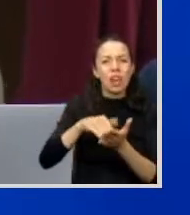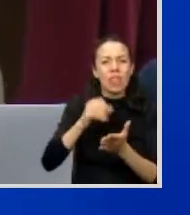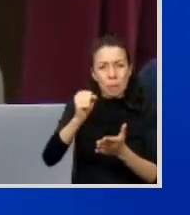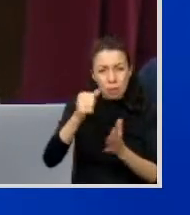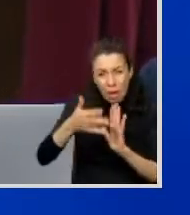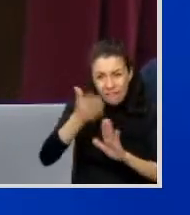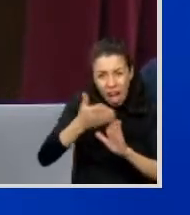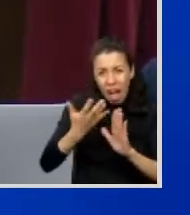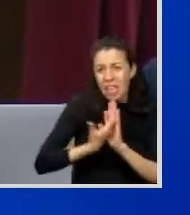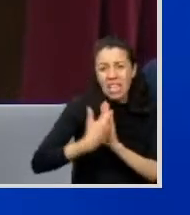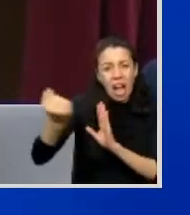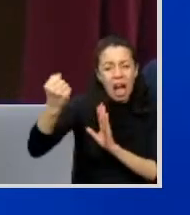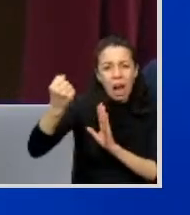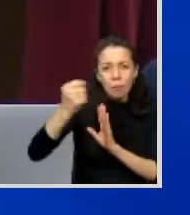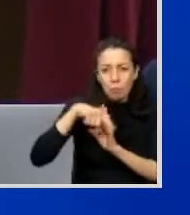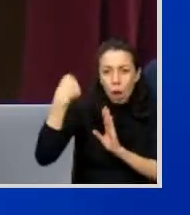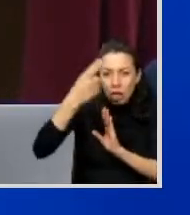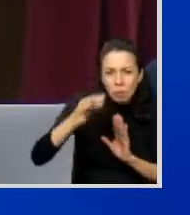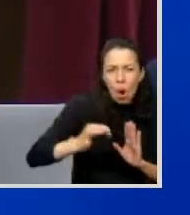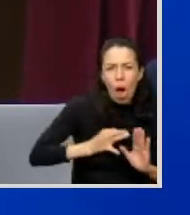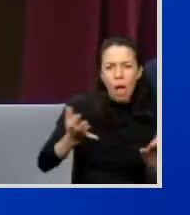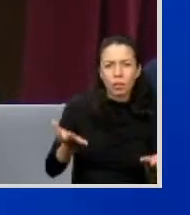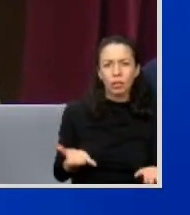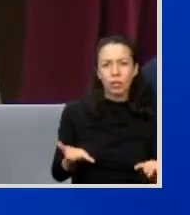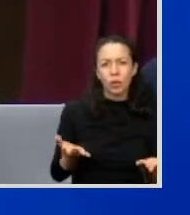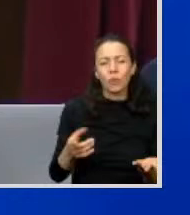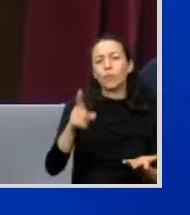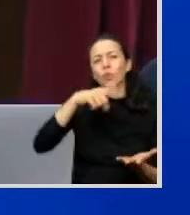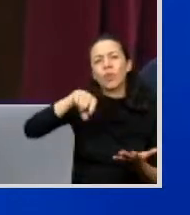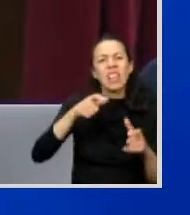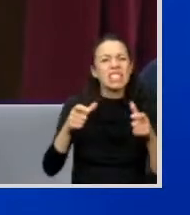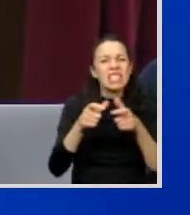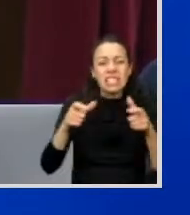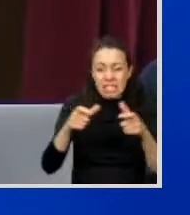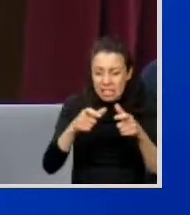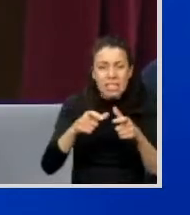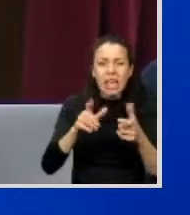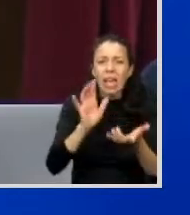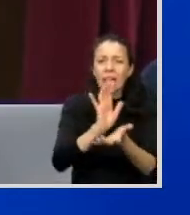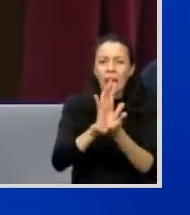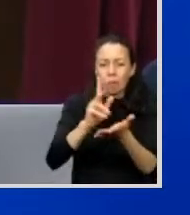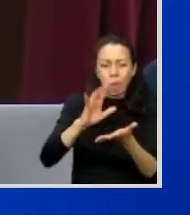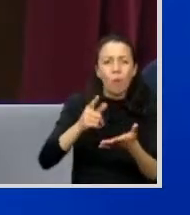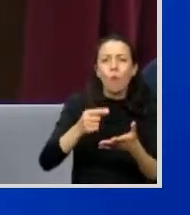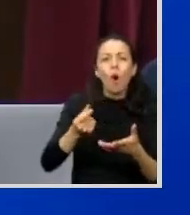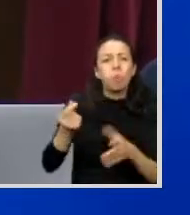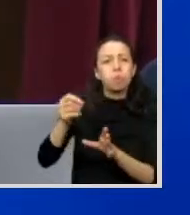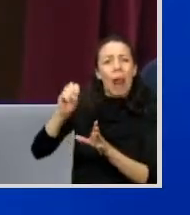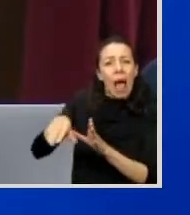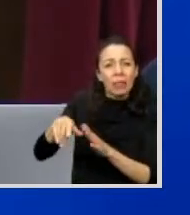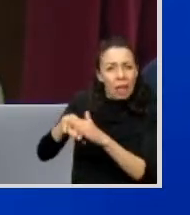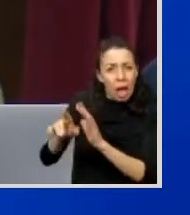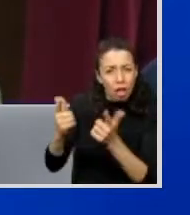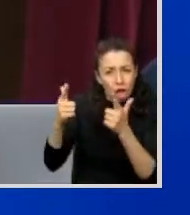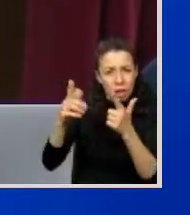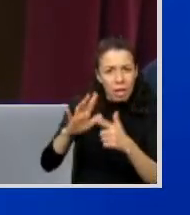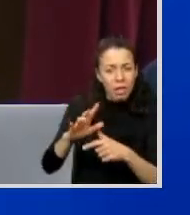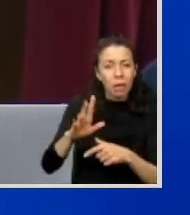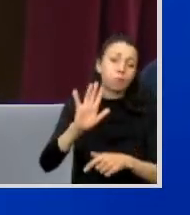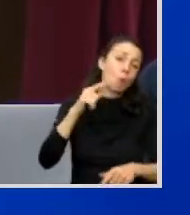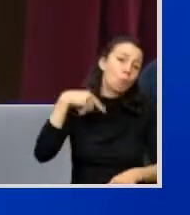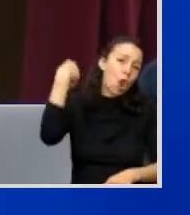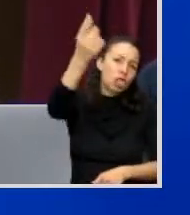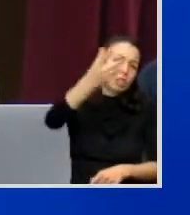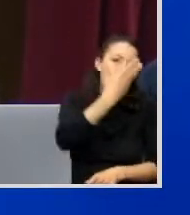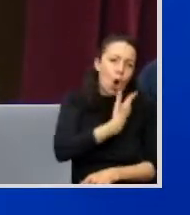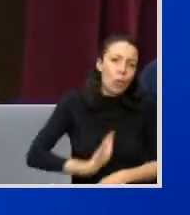por el centralismo porteño. Yo tengo mucho prejuicio. No quiero decir que sea malo en todo, ¿eh? Pero tengo mucho prejuicio, y es a veces un daño para el